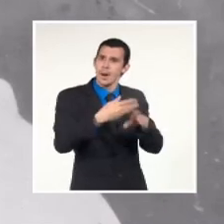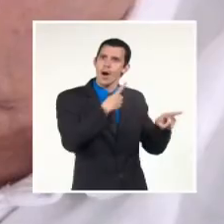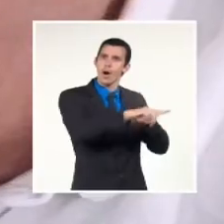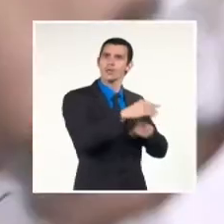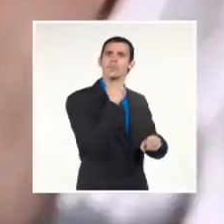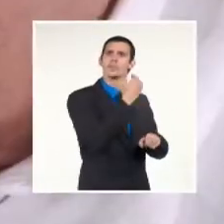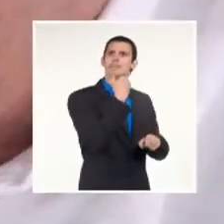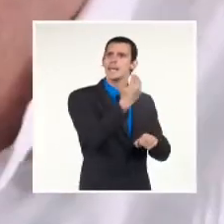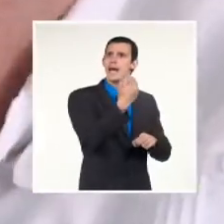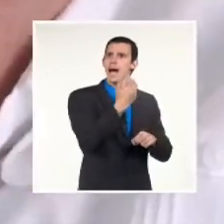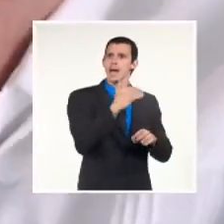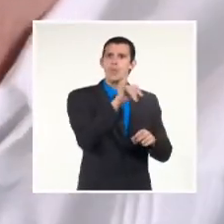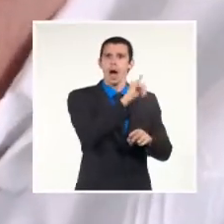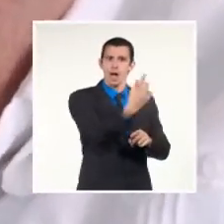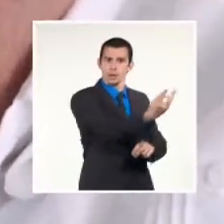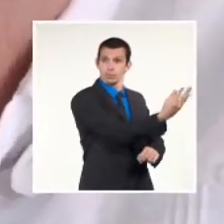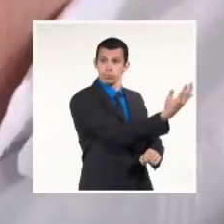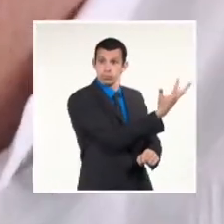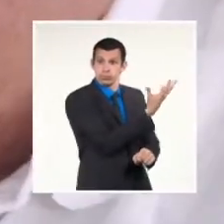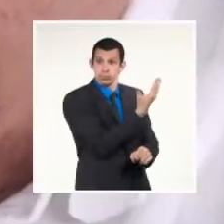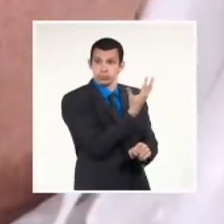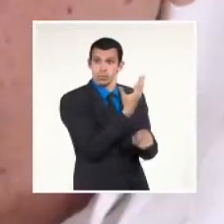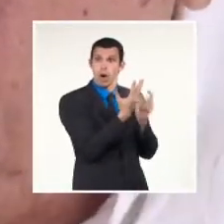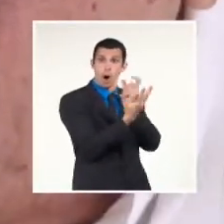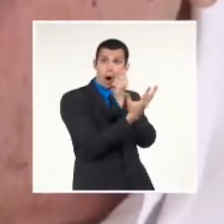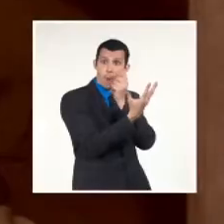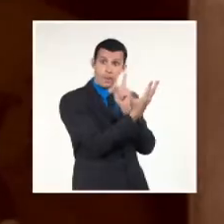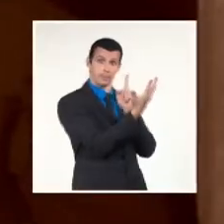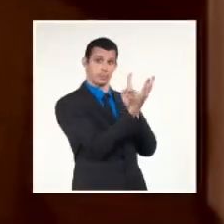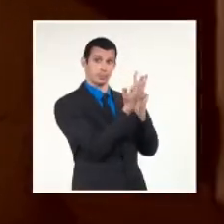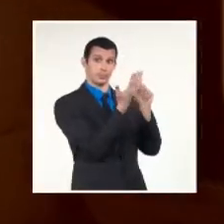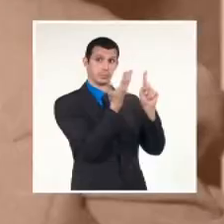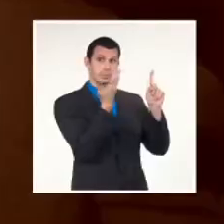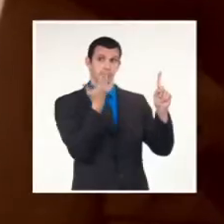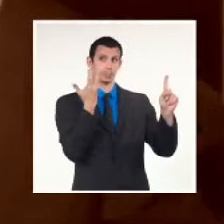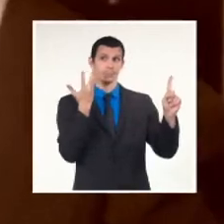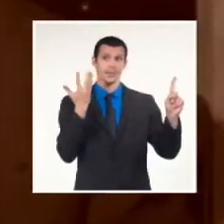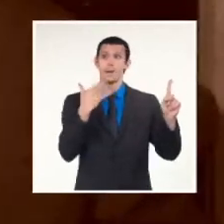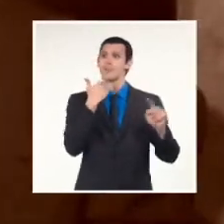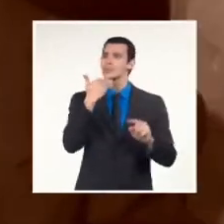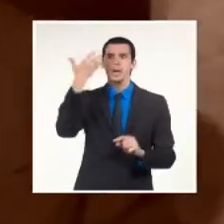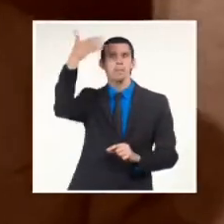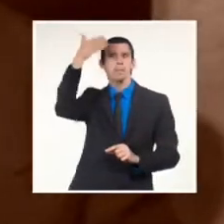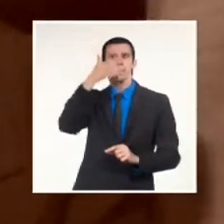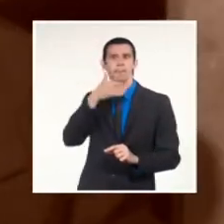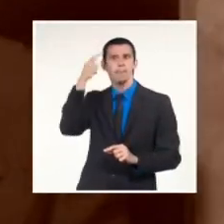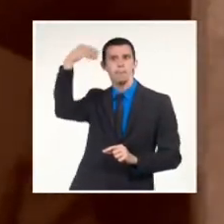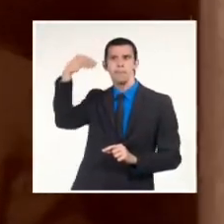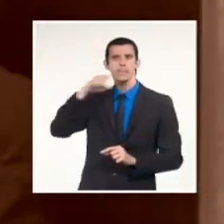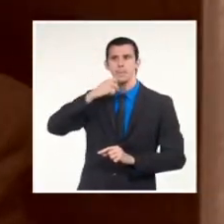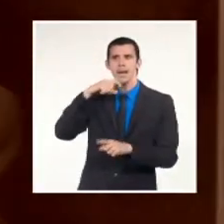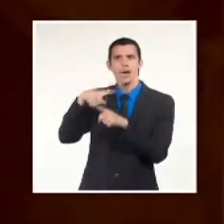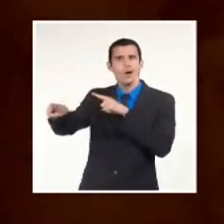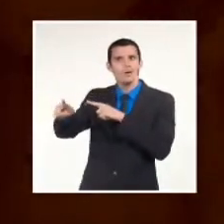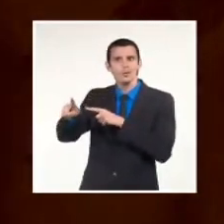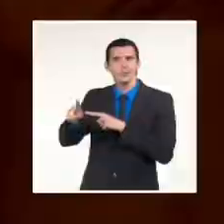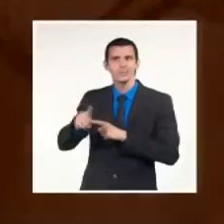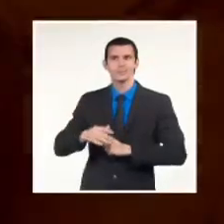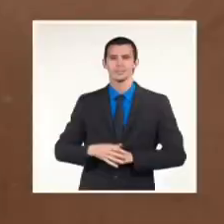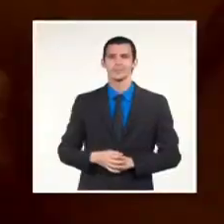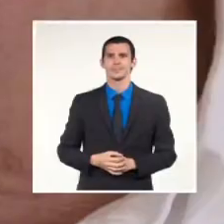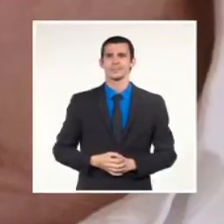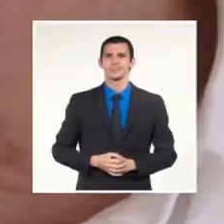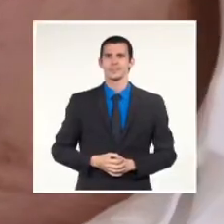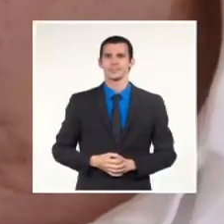gringuito. Irving iba bajando y ellos subiendo. Lo arrestan allá en la calle. Entonces, al rato me traen